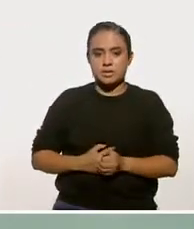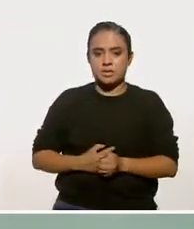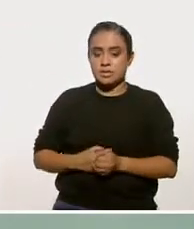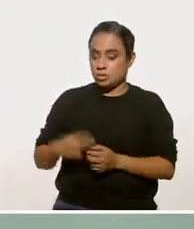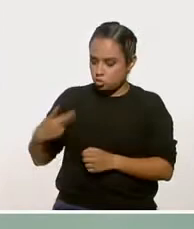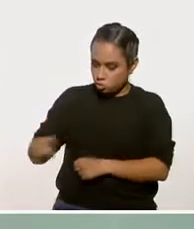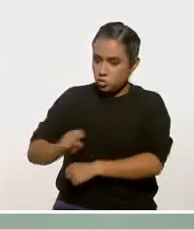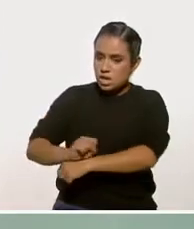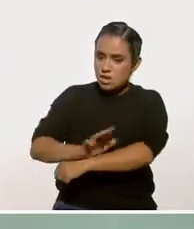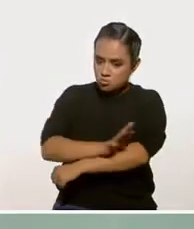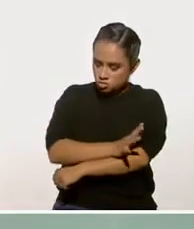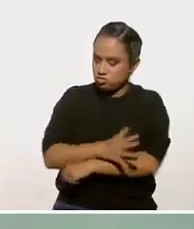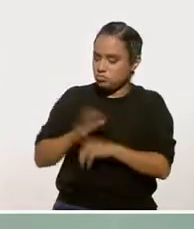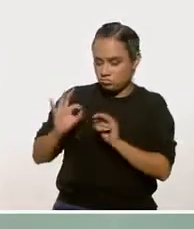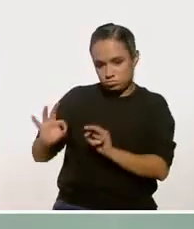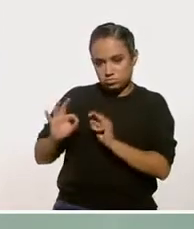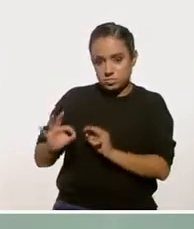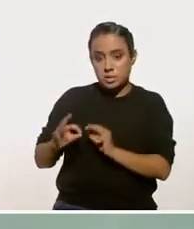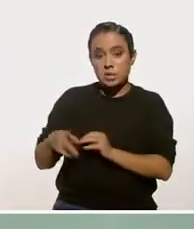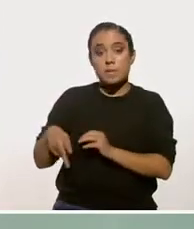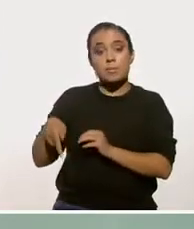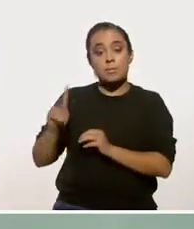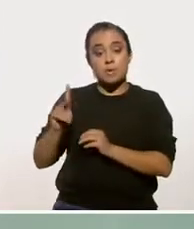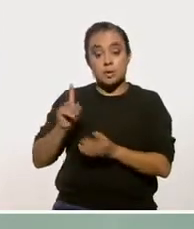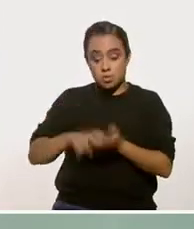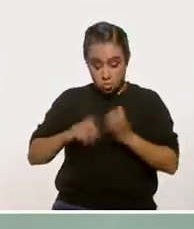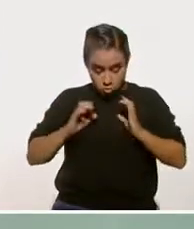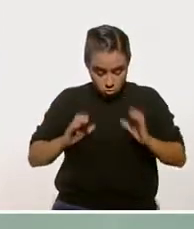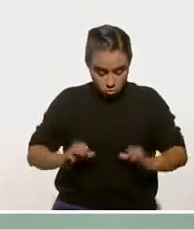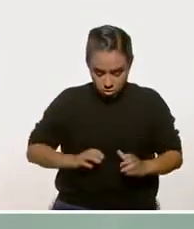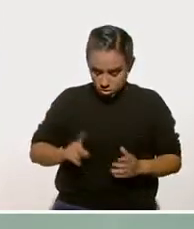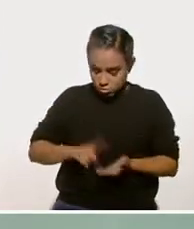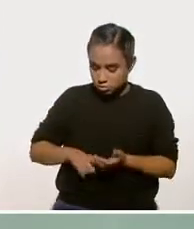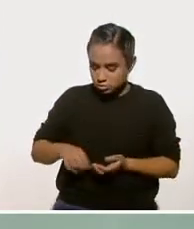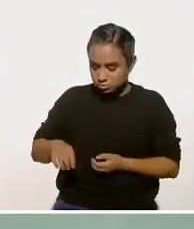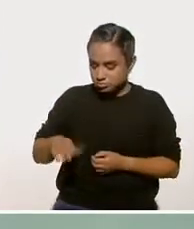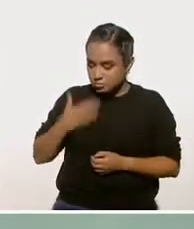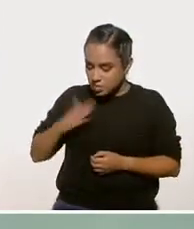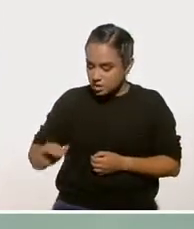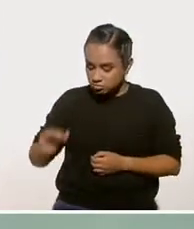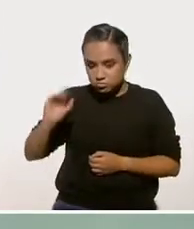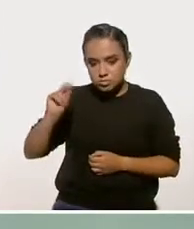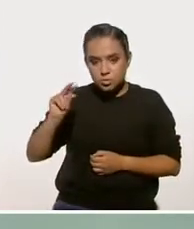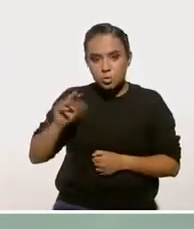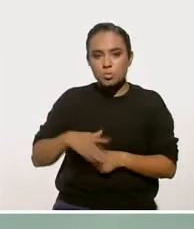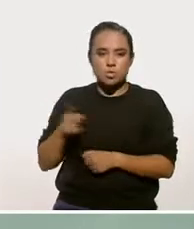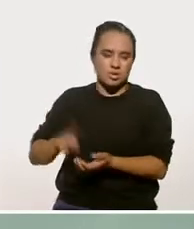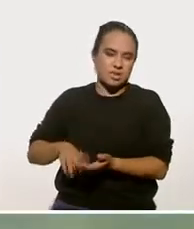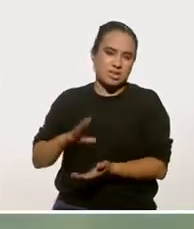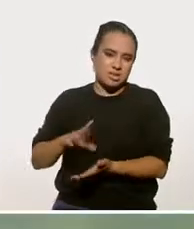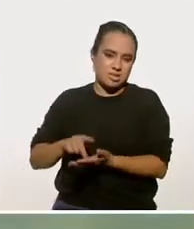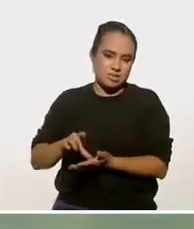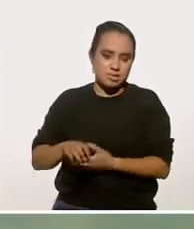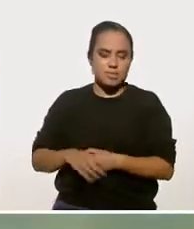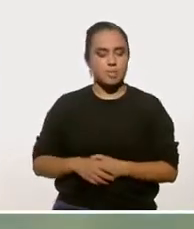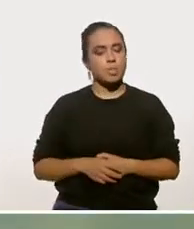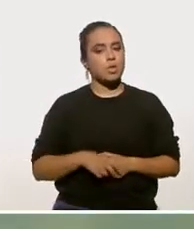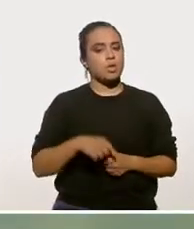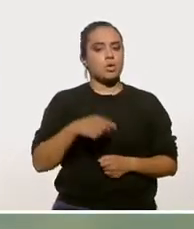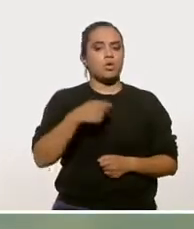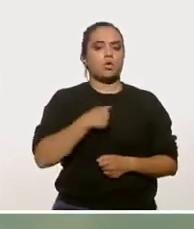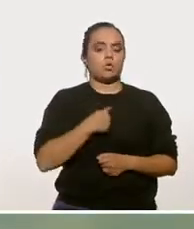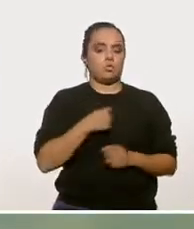emocional sí es bueno, pues su desarrollo físico no, porque tiene una discapacidad, ¿no? Sí, el planteo